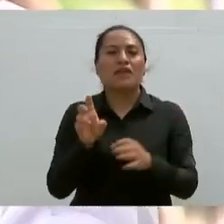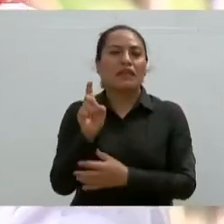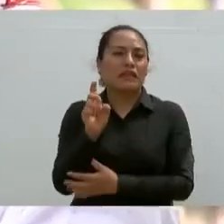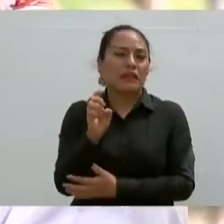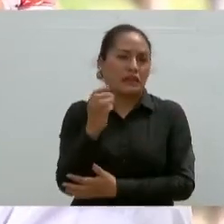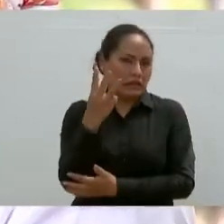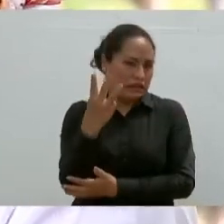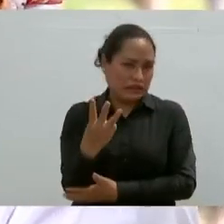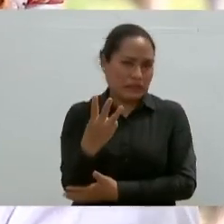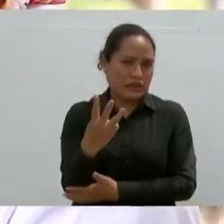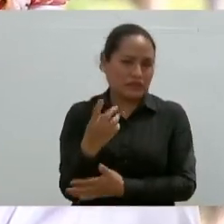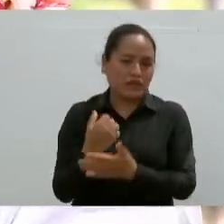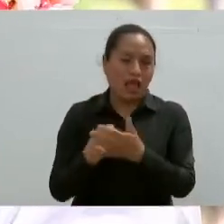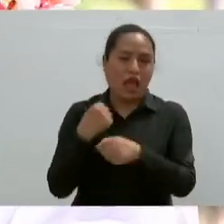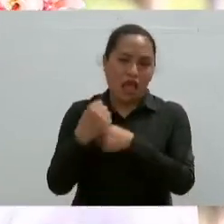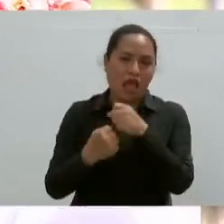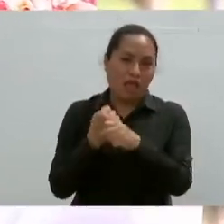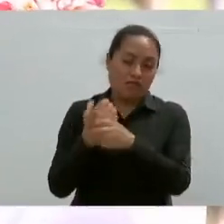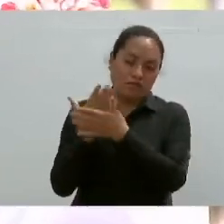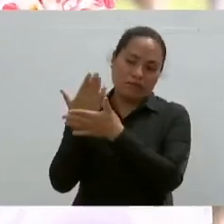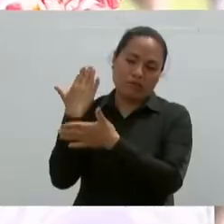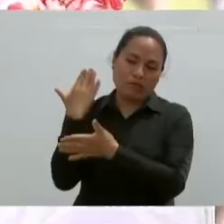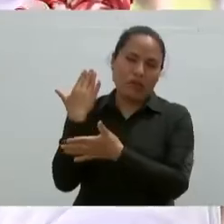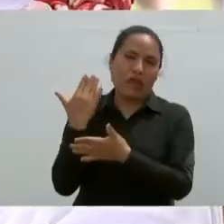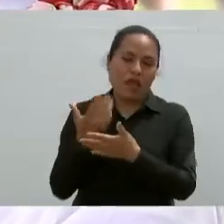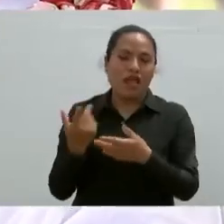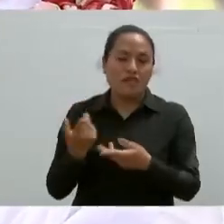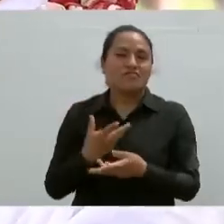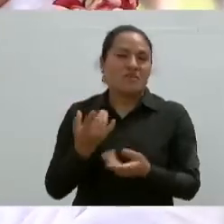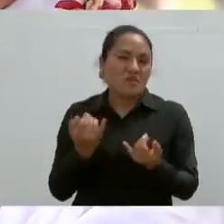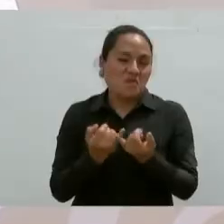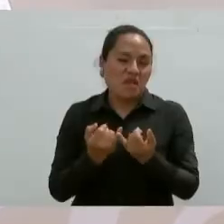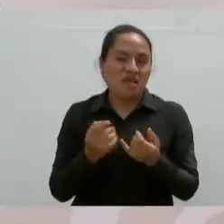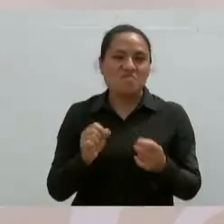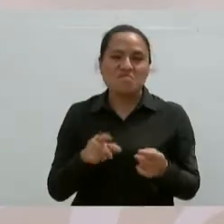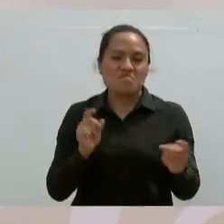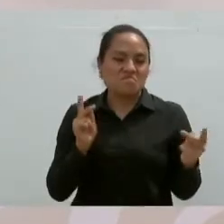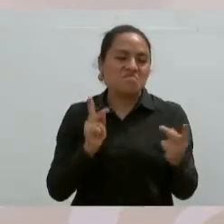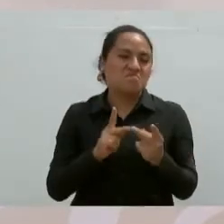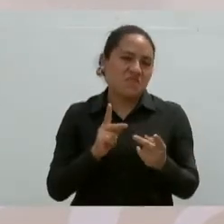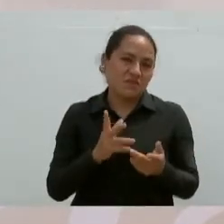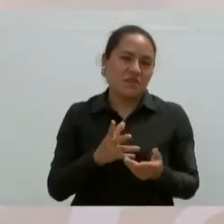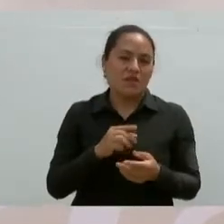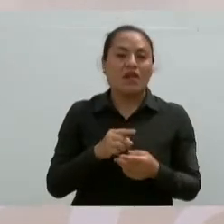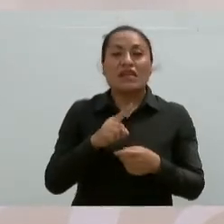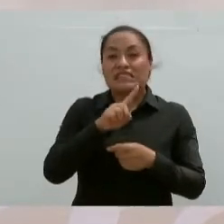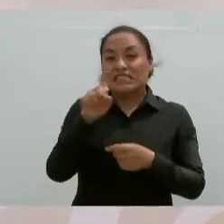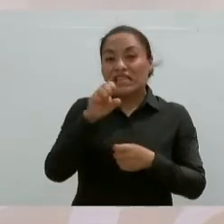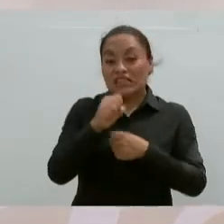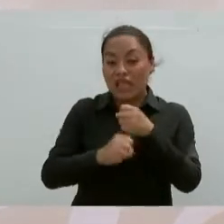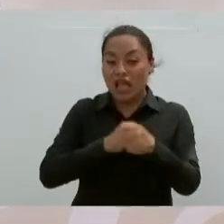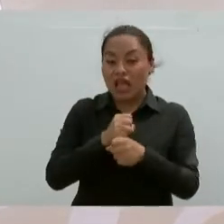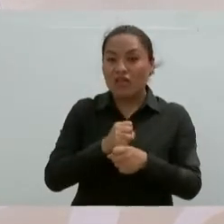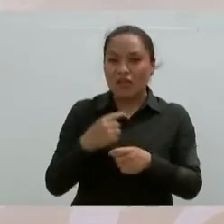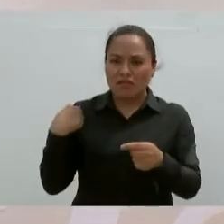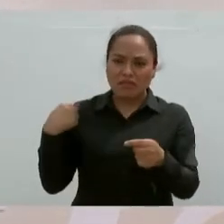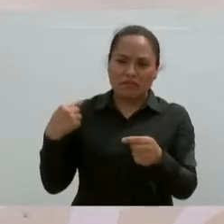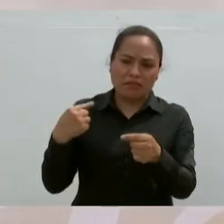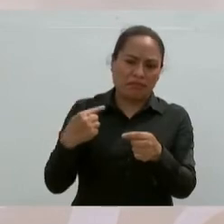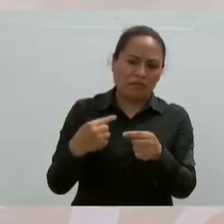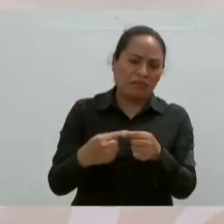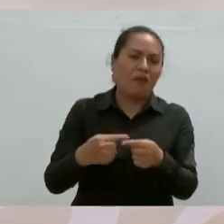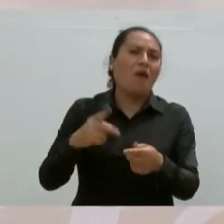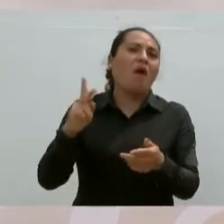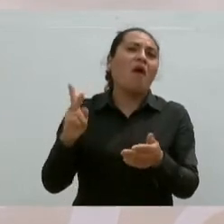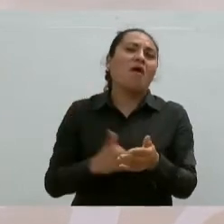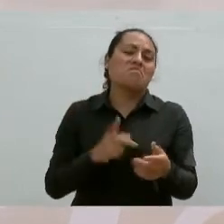1933, pues ya casi a 100 años, vuelve una crisis